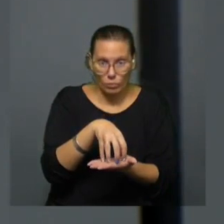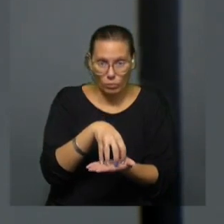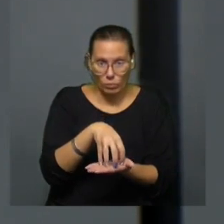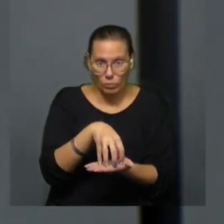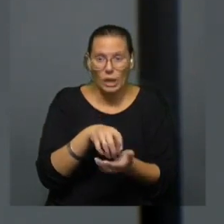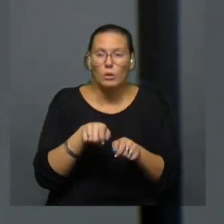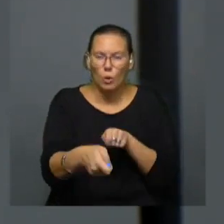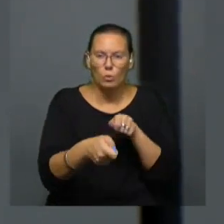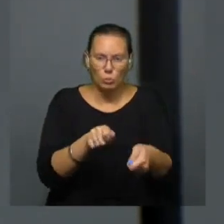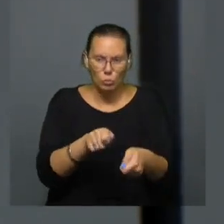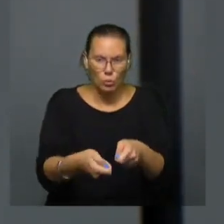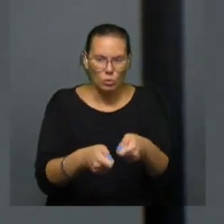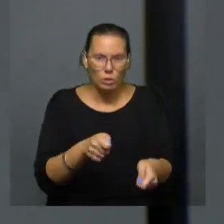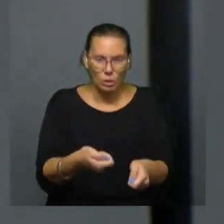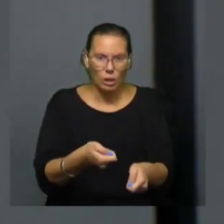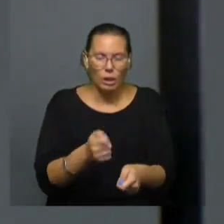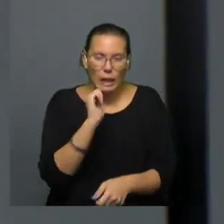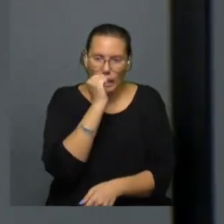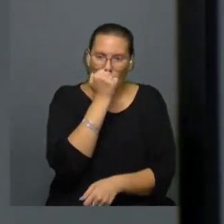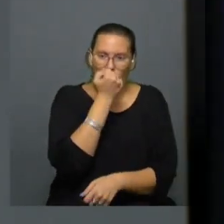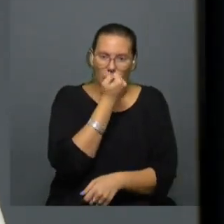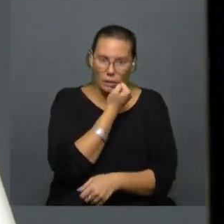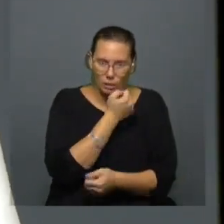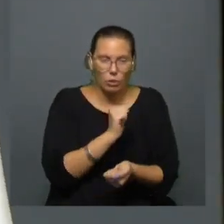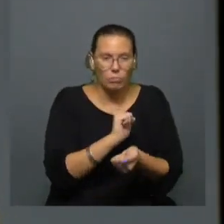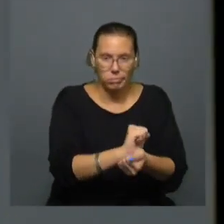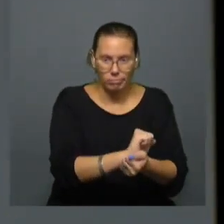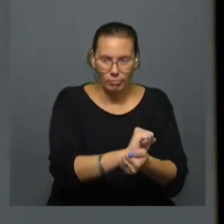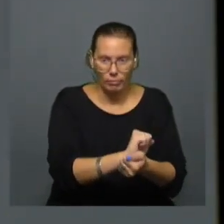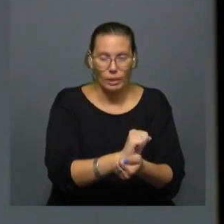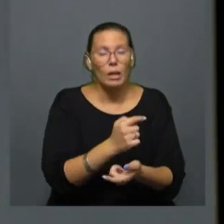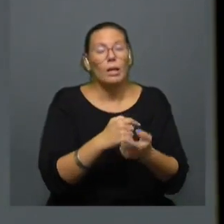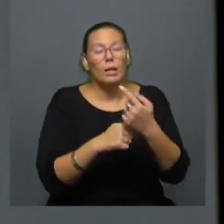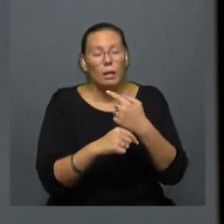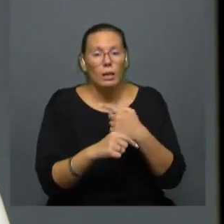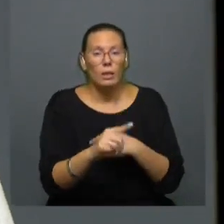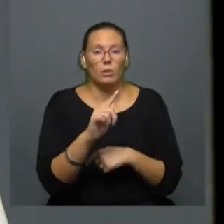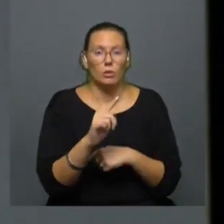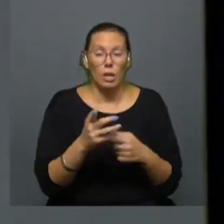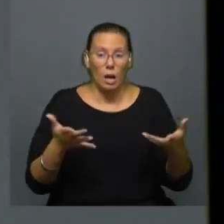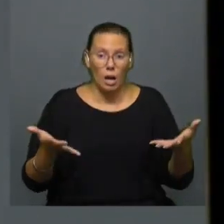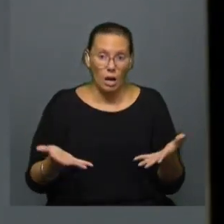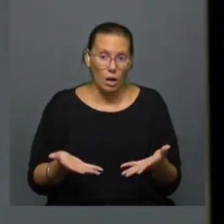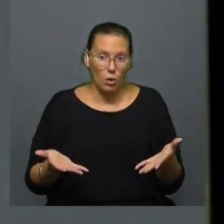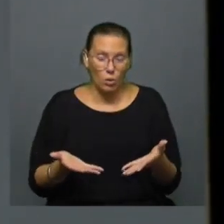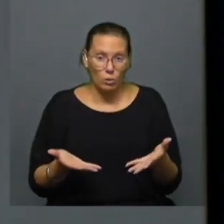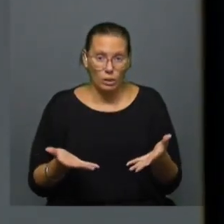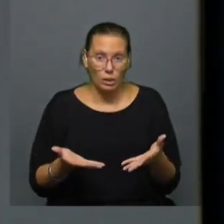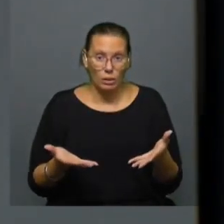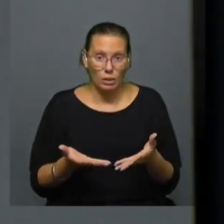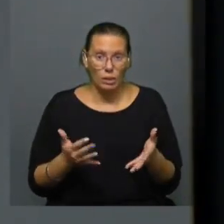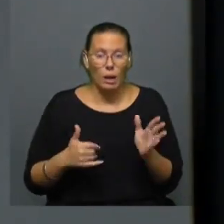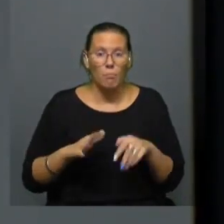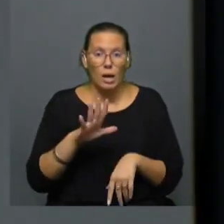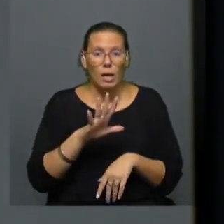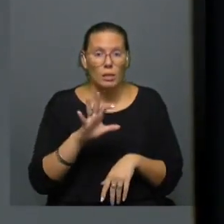centros de tortura, y de clandestinos de reclusión. Entonces, ahora tenemos más de